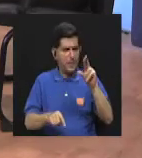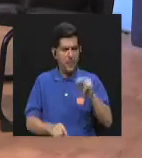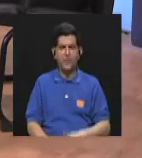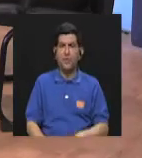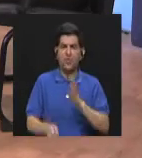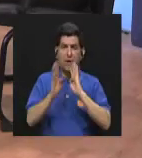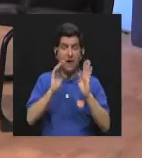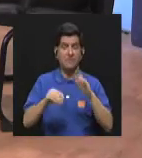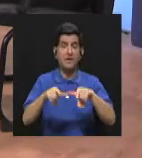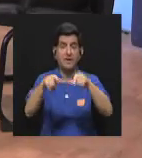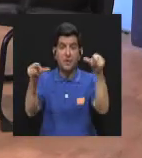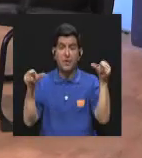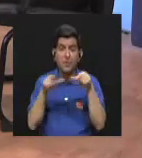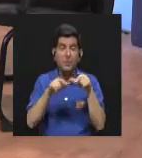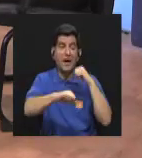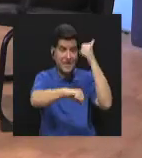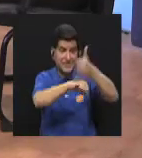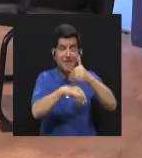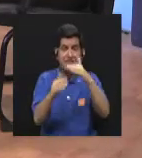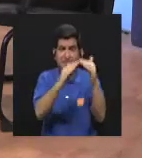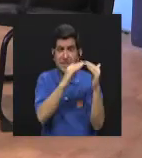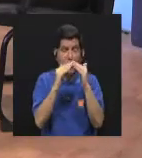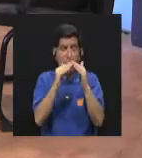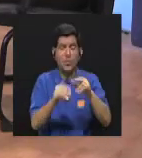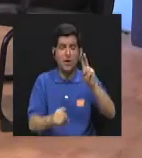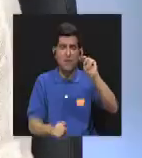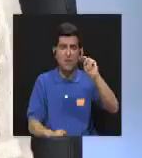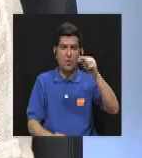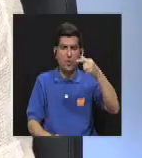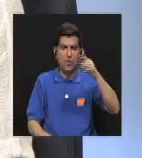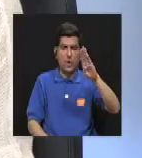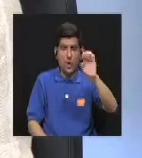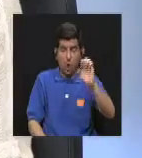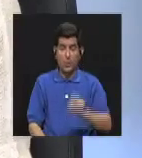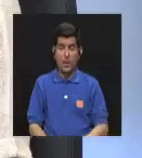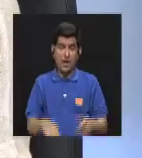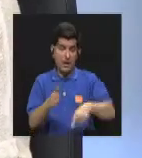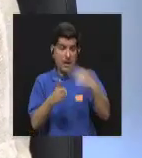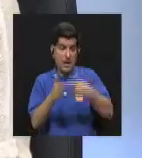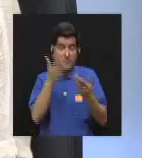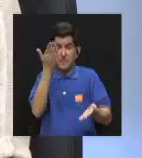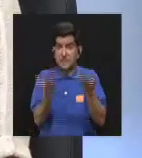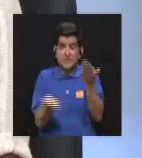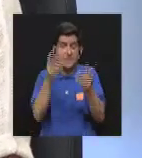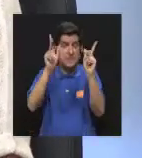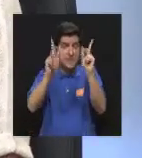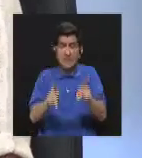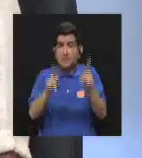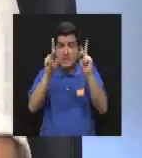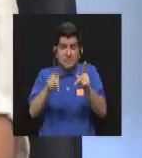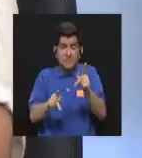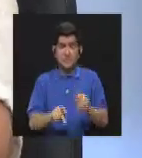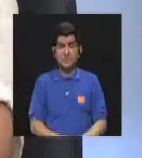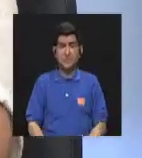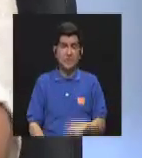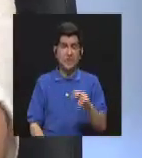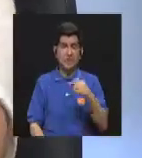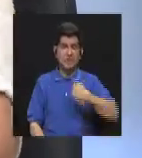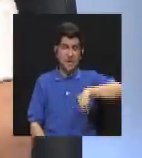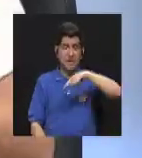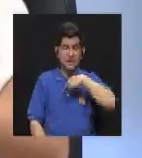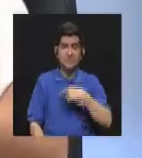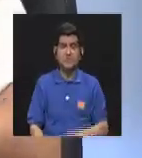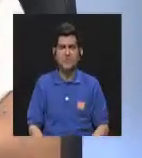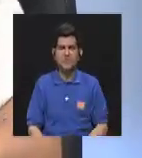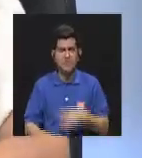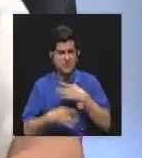Hablemos de dónde se ubica el pueblo Nove, porque caramba, a veces inclusive no solo nos interesa mucho